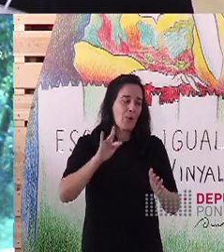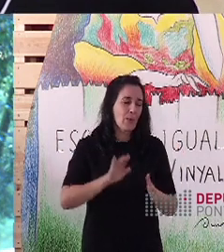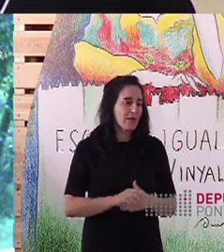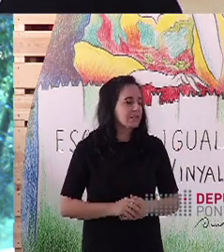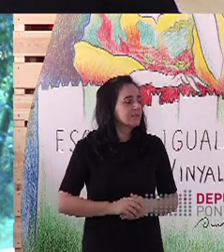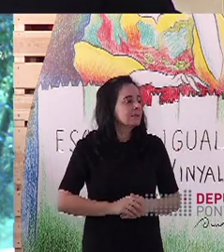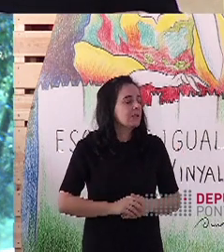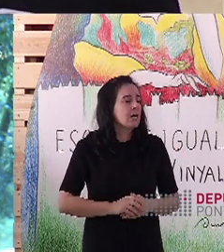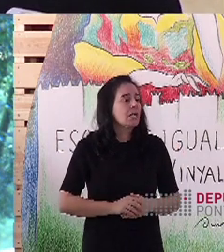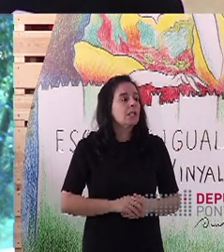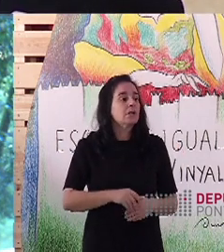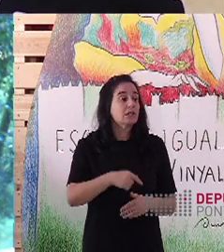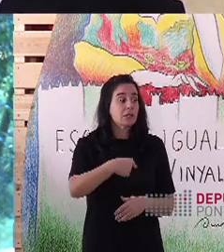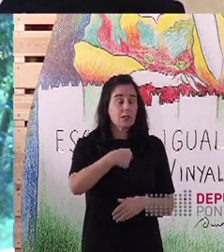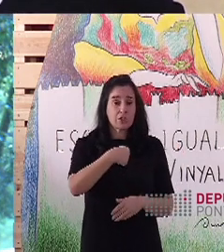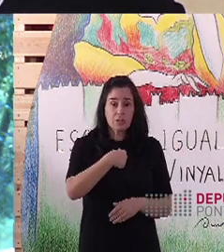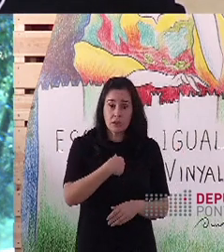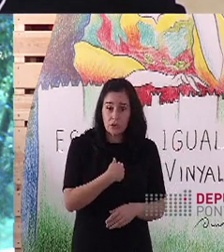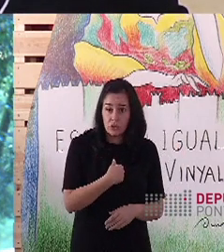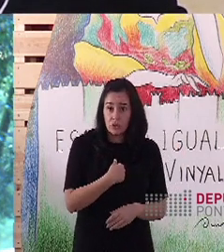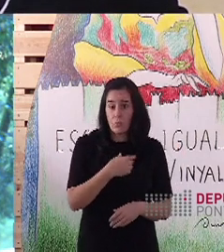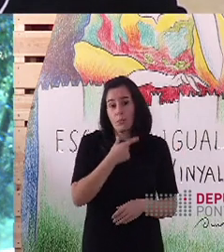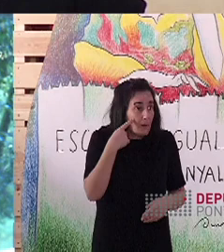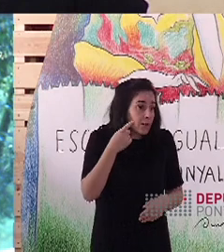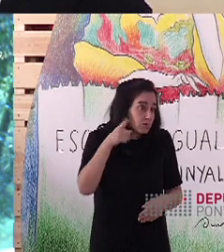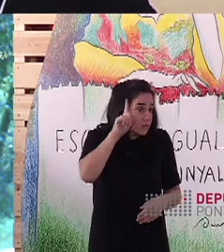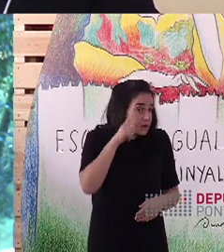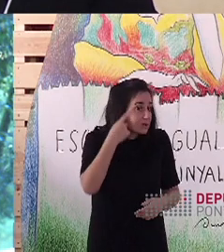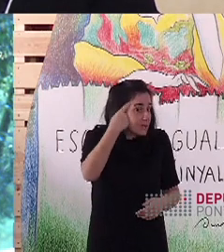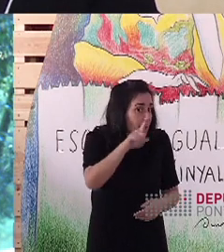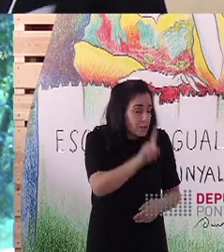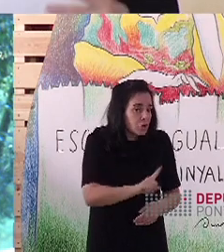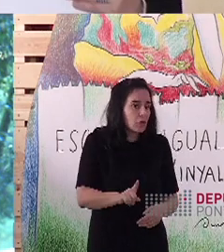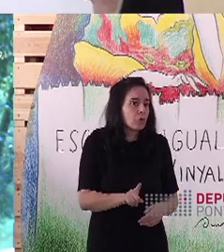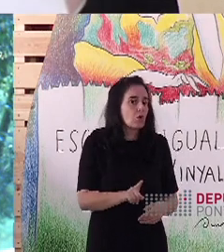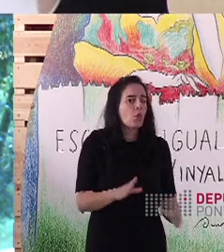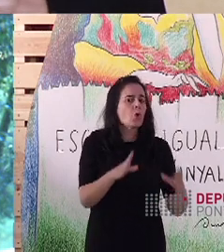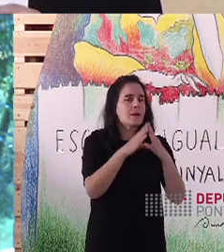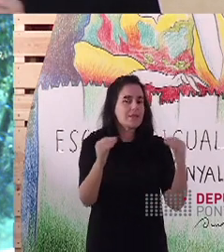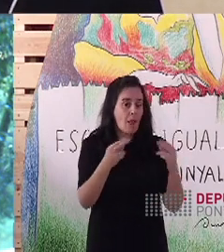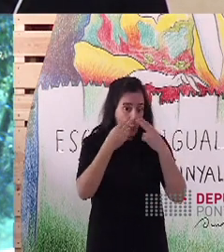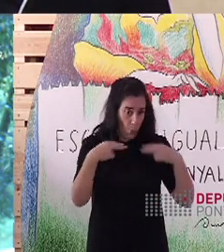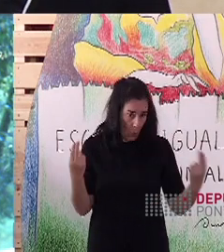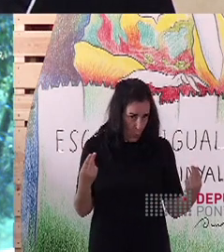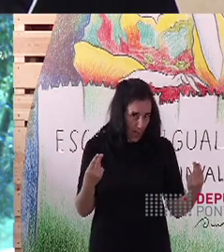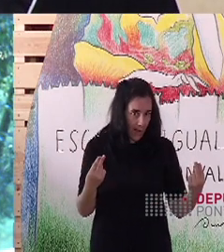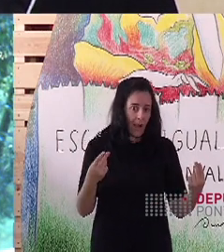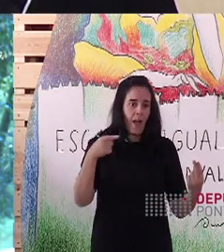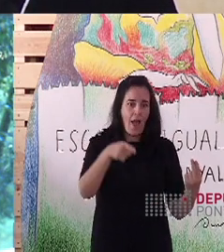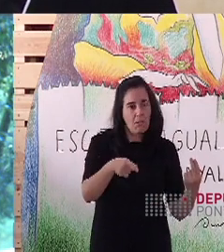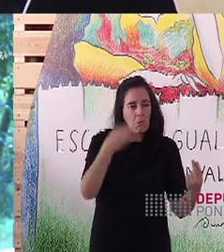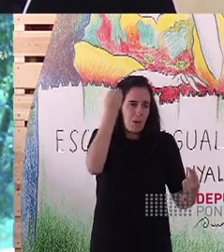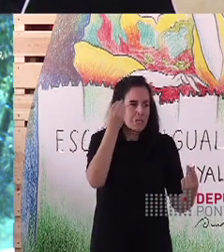que a mí o que me gustaría ver se ti sabes en que momento unha universidade pública chega a plantearse que é unha boa